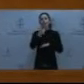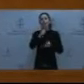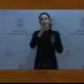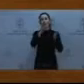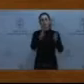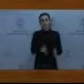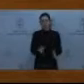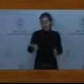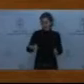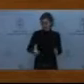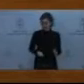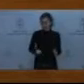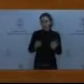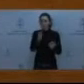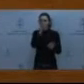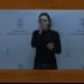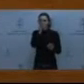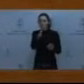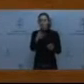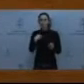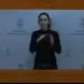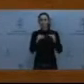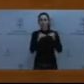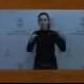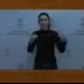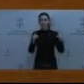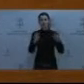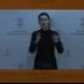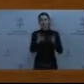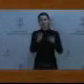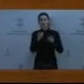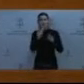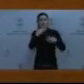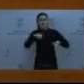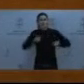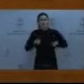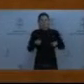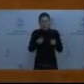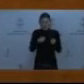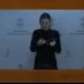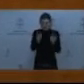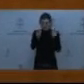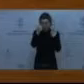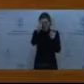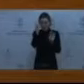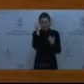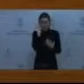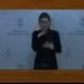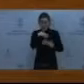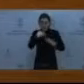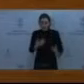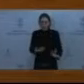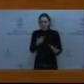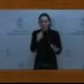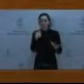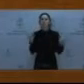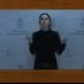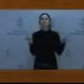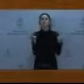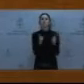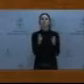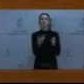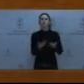sin embargo la ratio de profesor por alumno de toda la etapa educativa sigue siendo hoy la más baja de